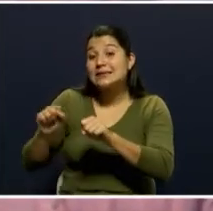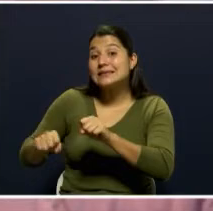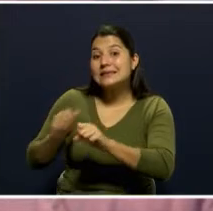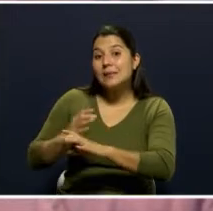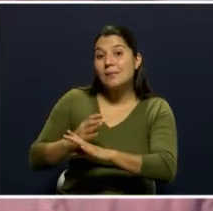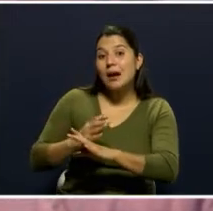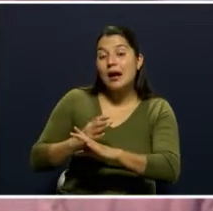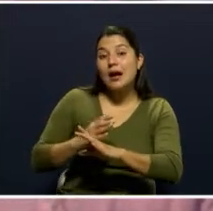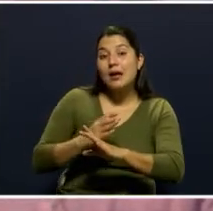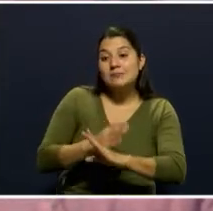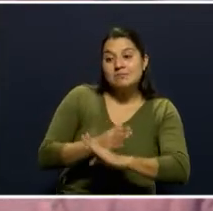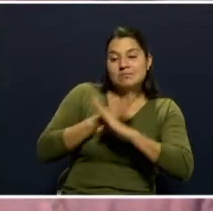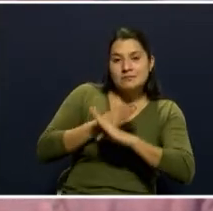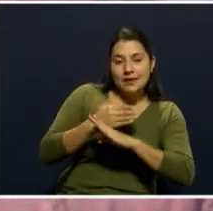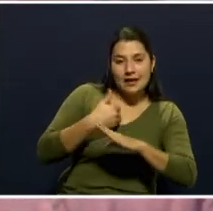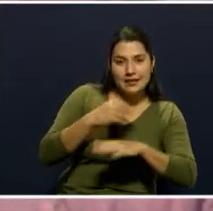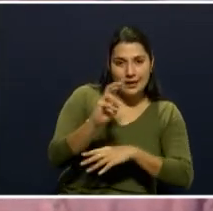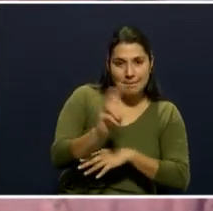virus.